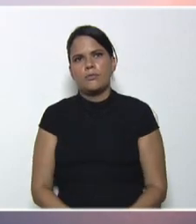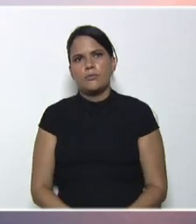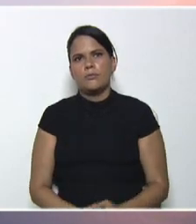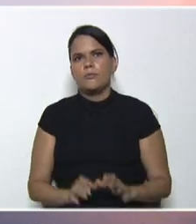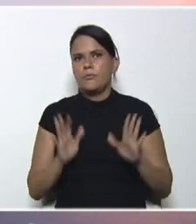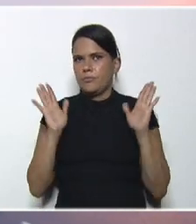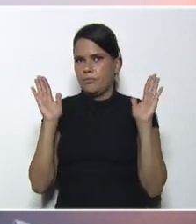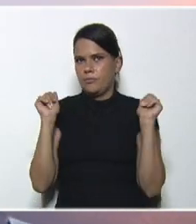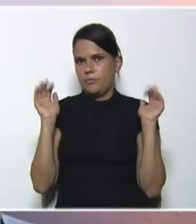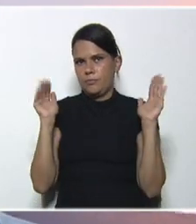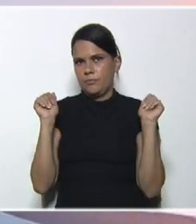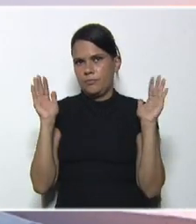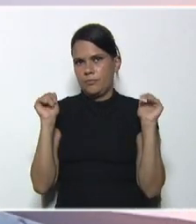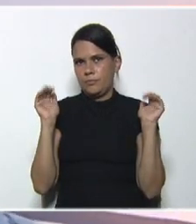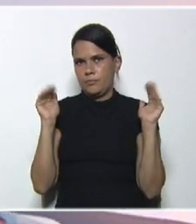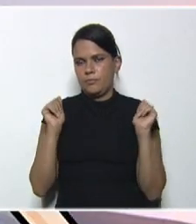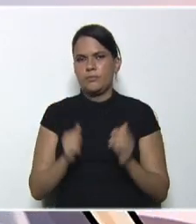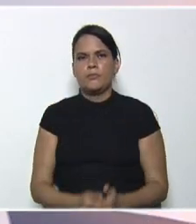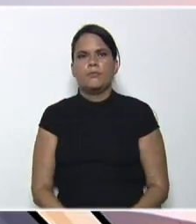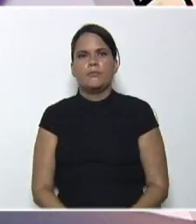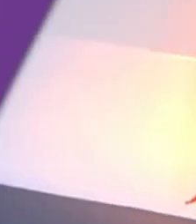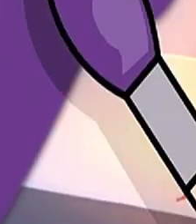será hasta el próximo martes. Nos vemos.